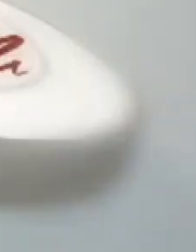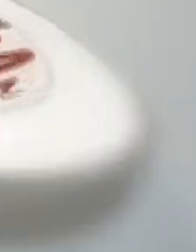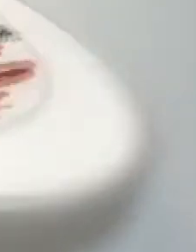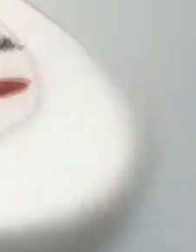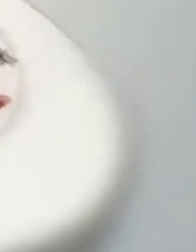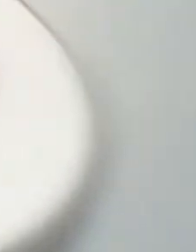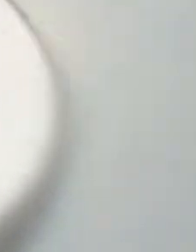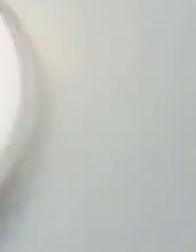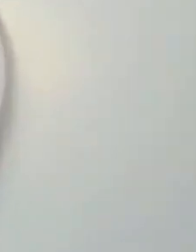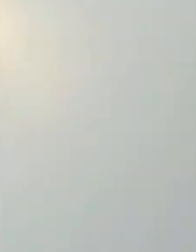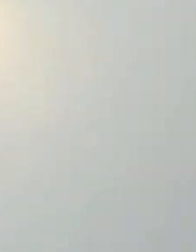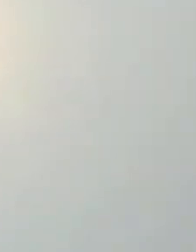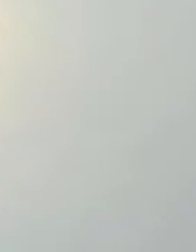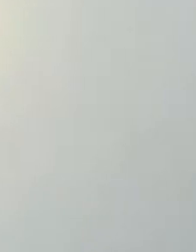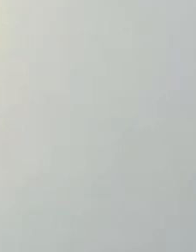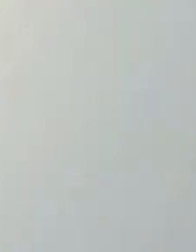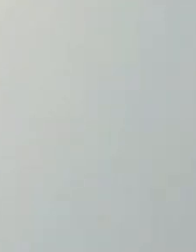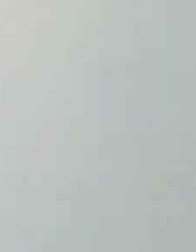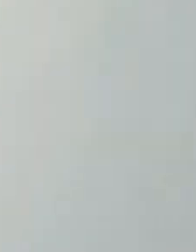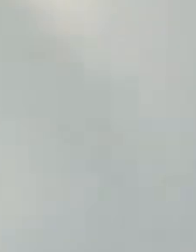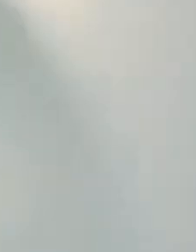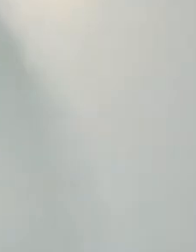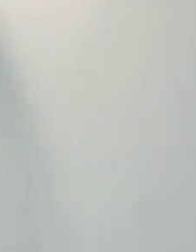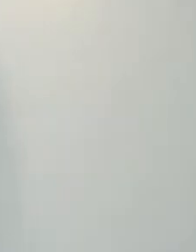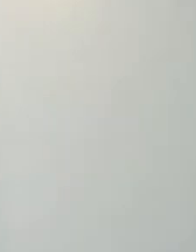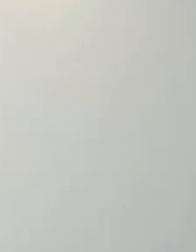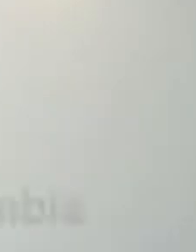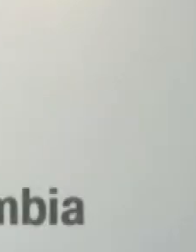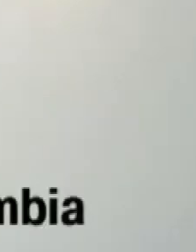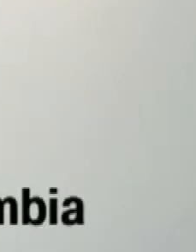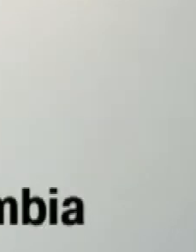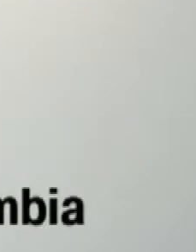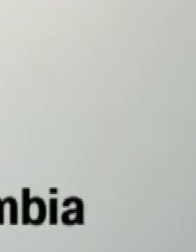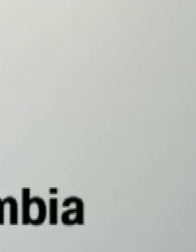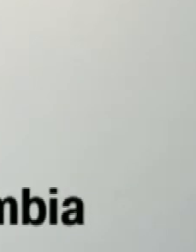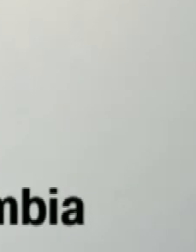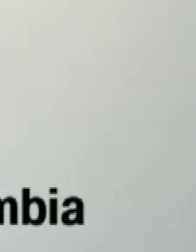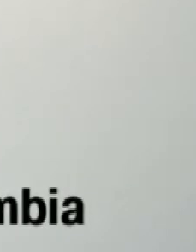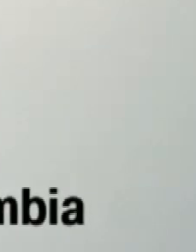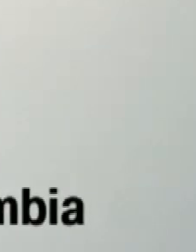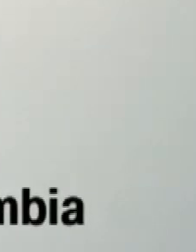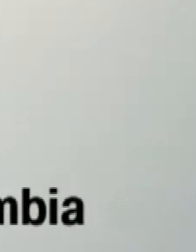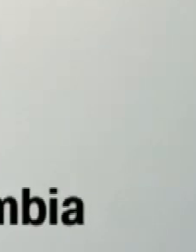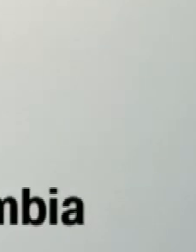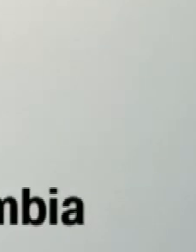de Restaurante El Machín Gourmet, ahora en su nueva sede en el barrio Colombia.